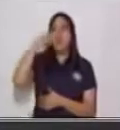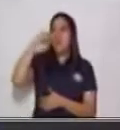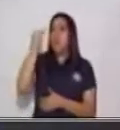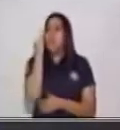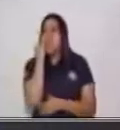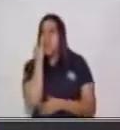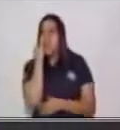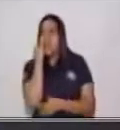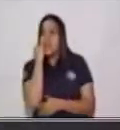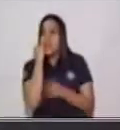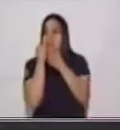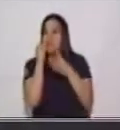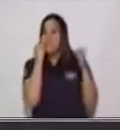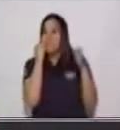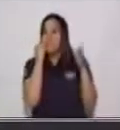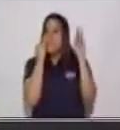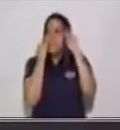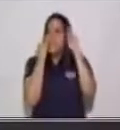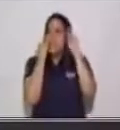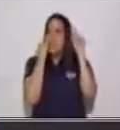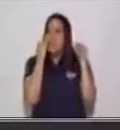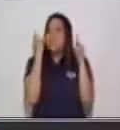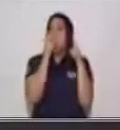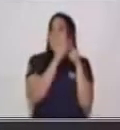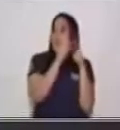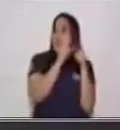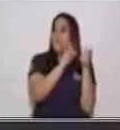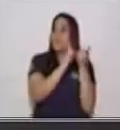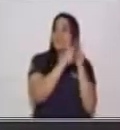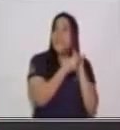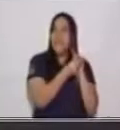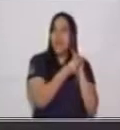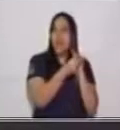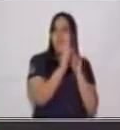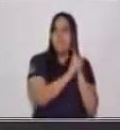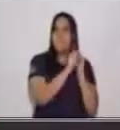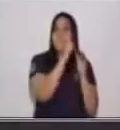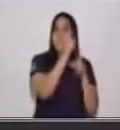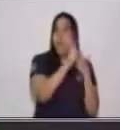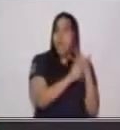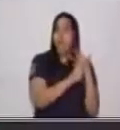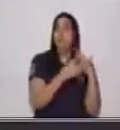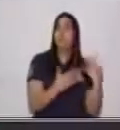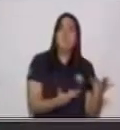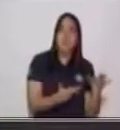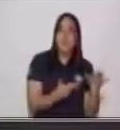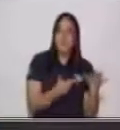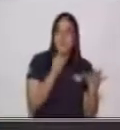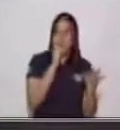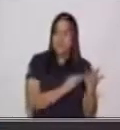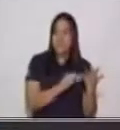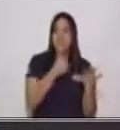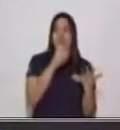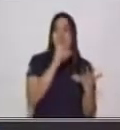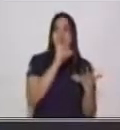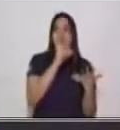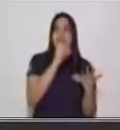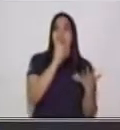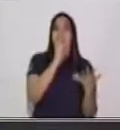Recuerdas que esta palabra ya se convierte en un adjetivo, ¿sí? Por lo tanto, si es un adjetivo que